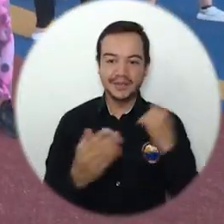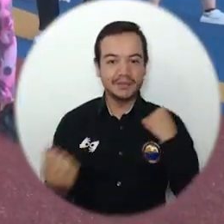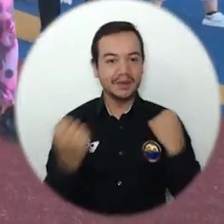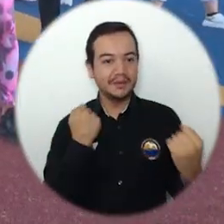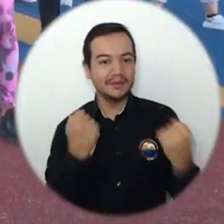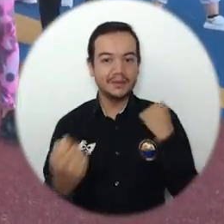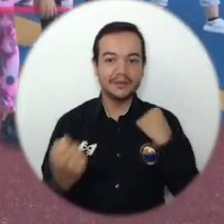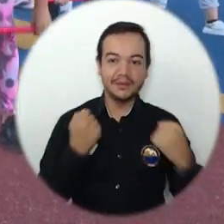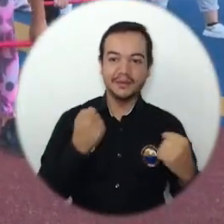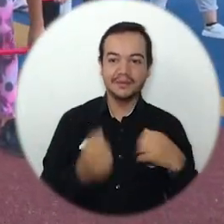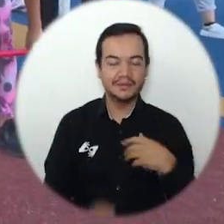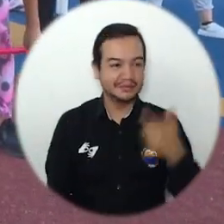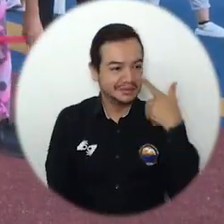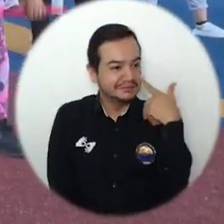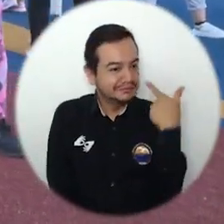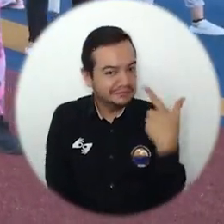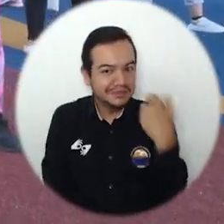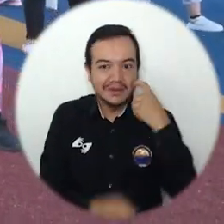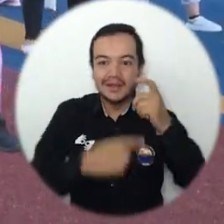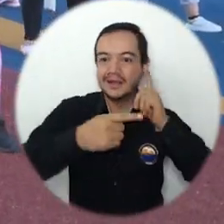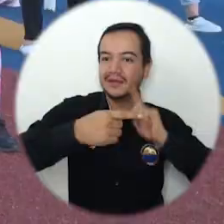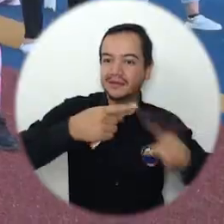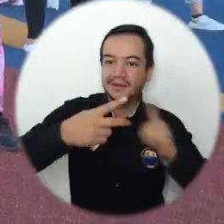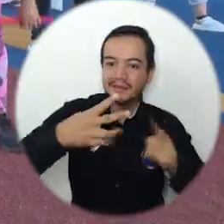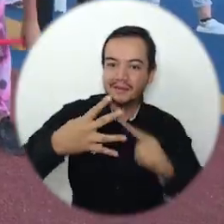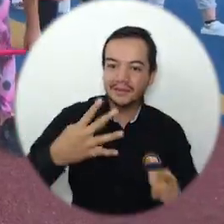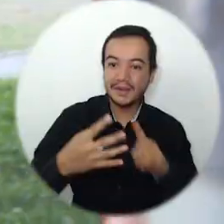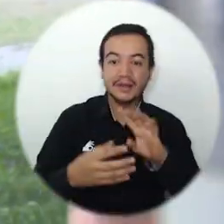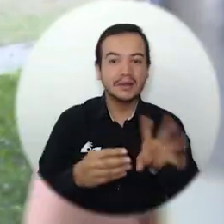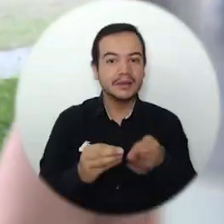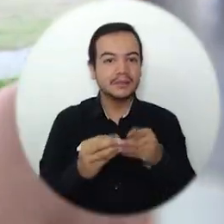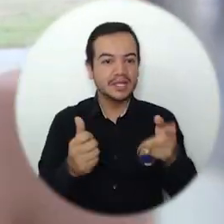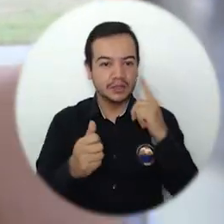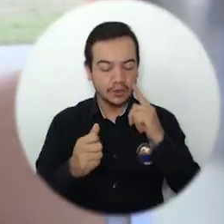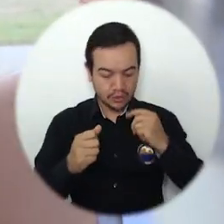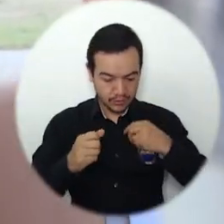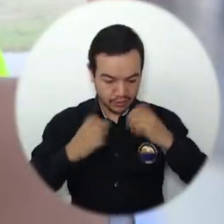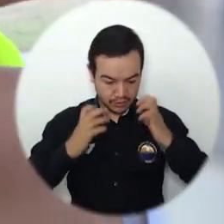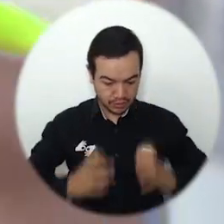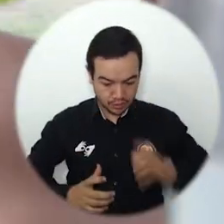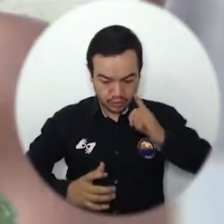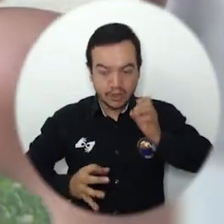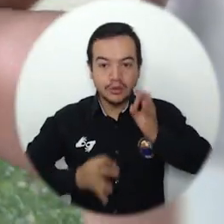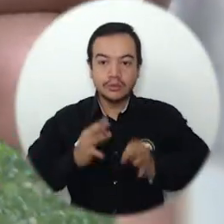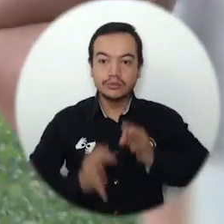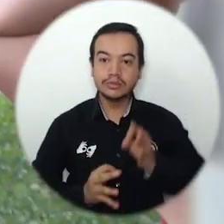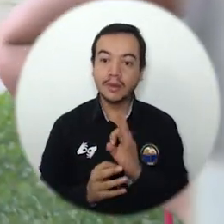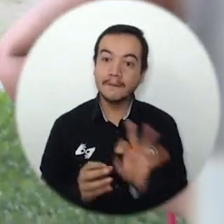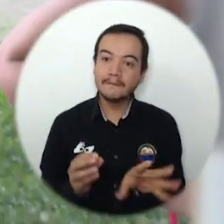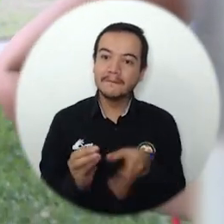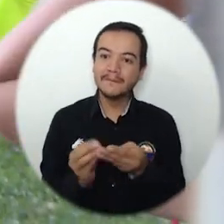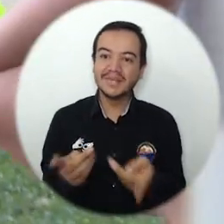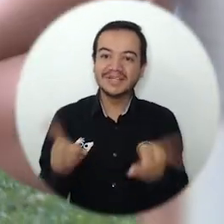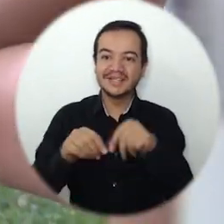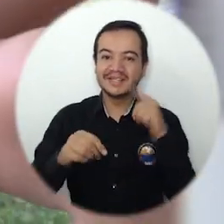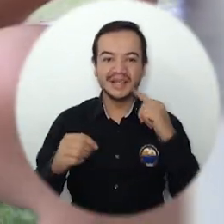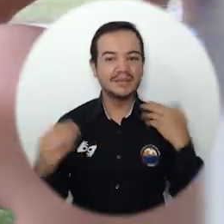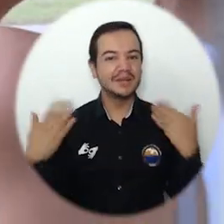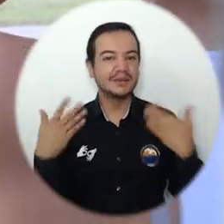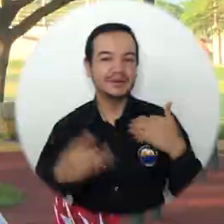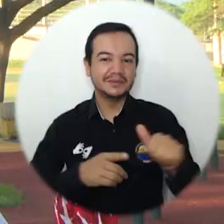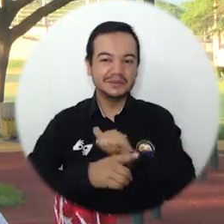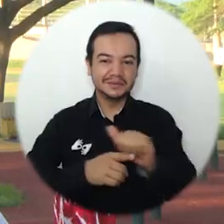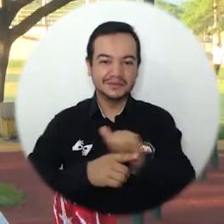diferentes actividades que me parecieron muy interesantes, entre ellas el cuidado a nosotras mismas y además de eso la